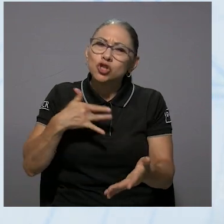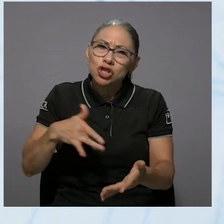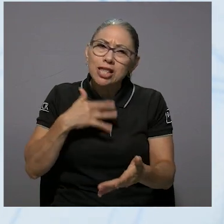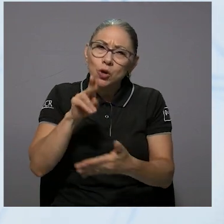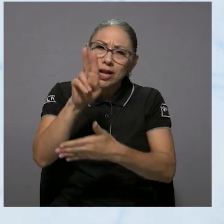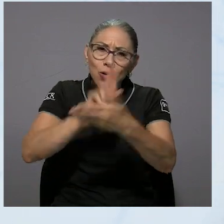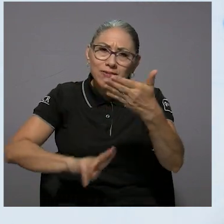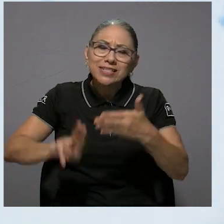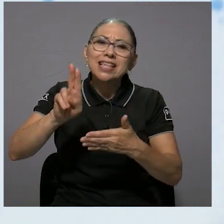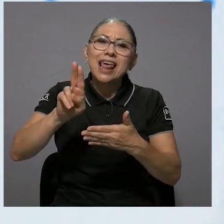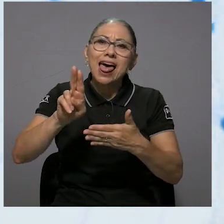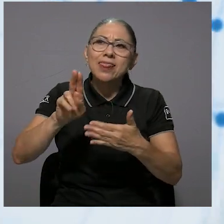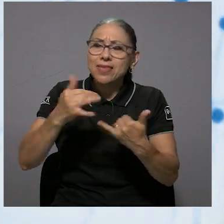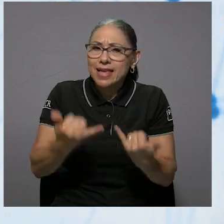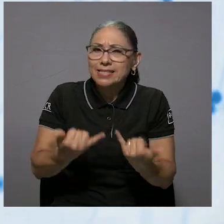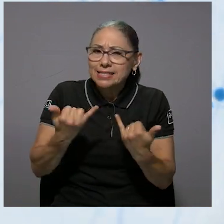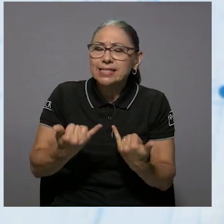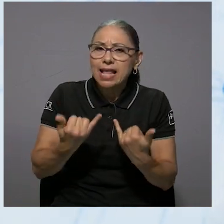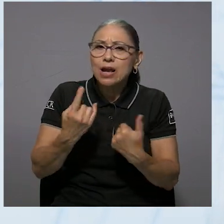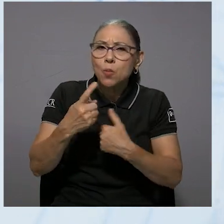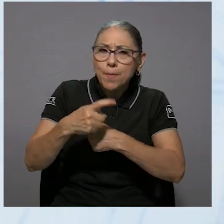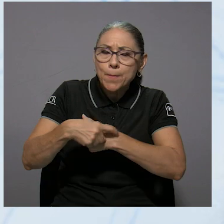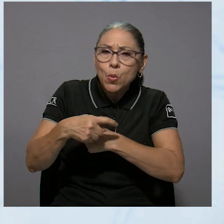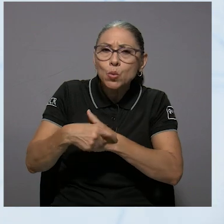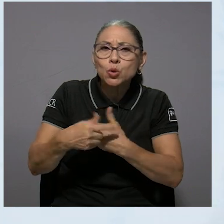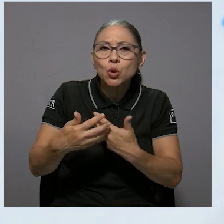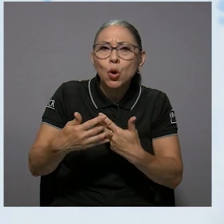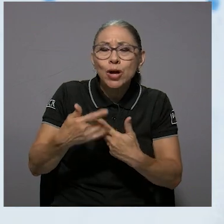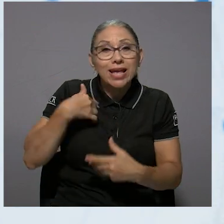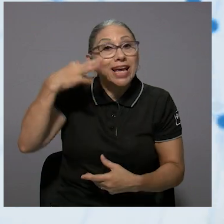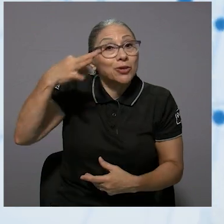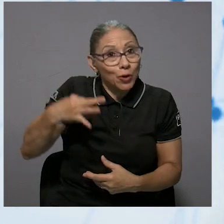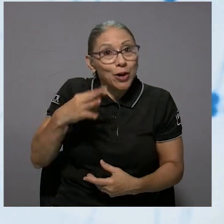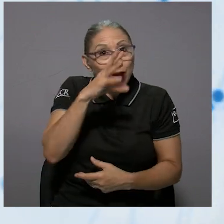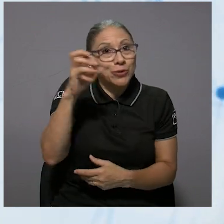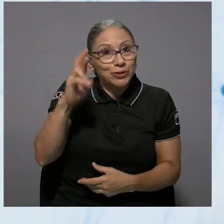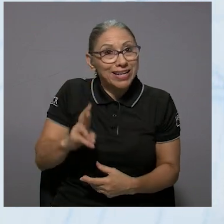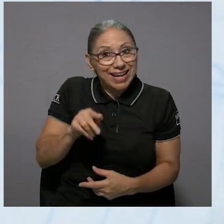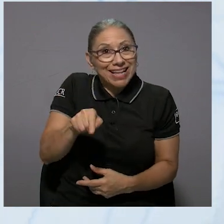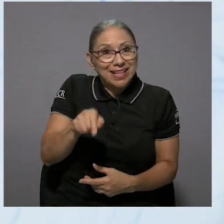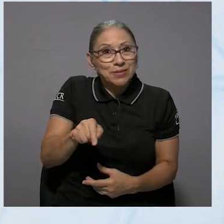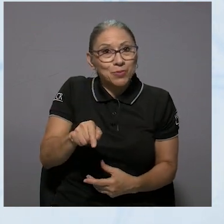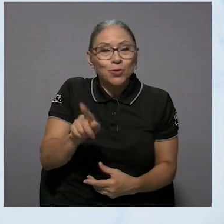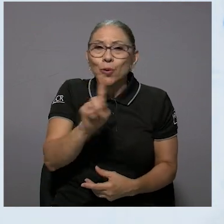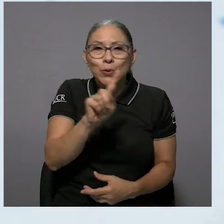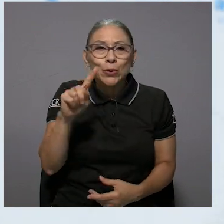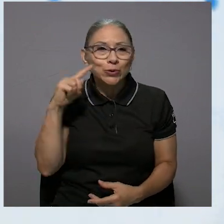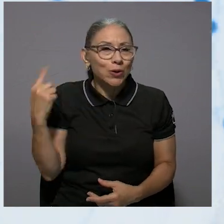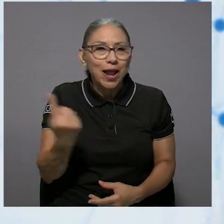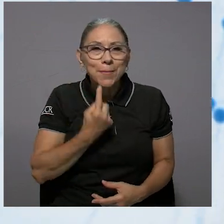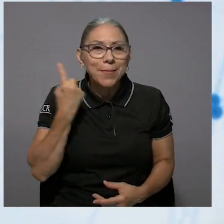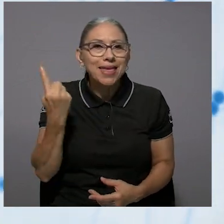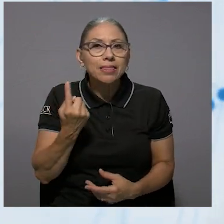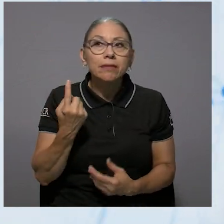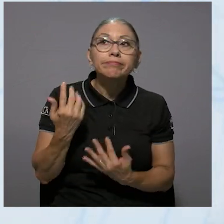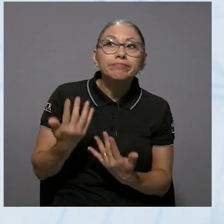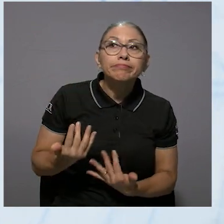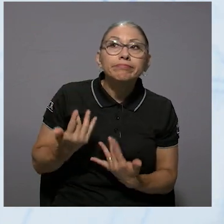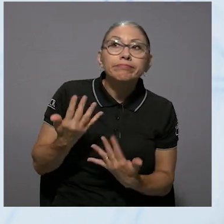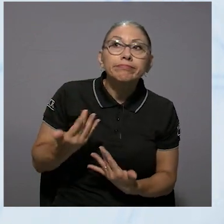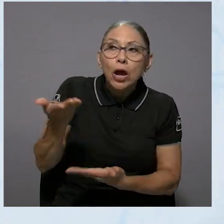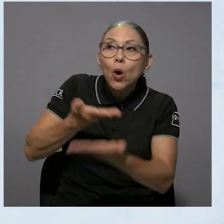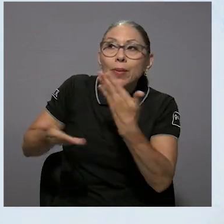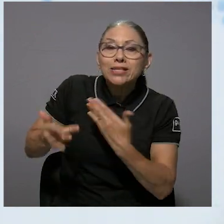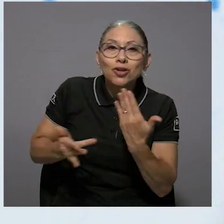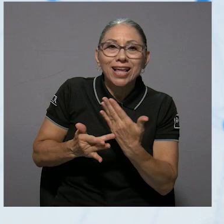Siento que la universidad está en un punto en que creo que Costa Rica está en ese punto de no solamente estar esperando